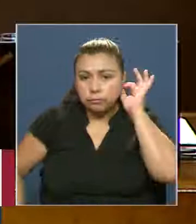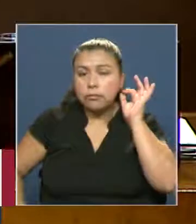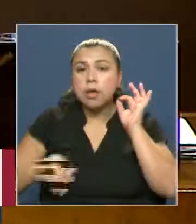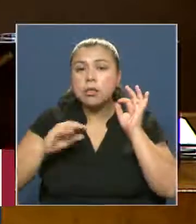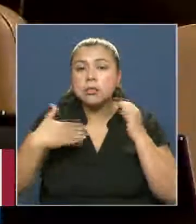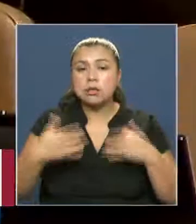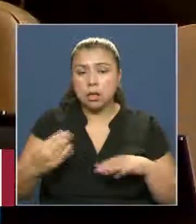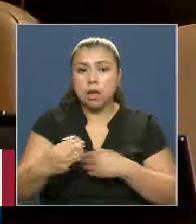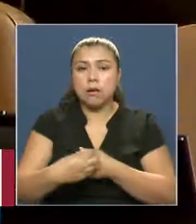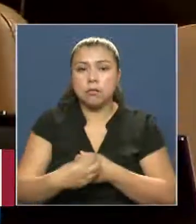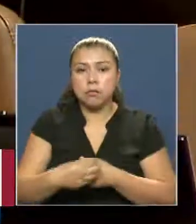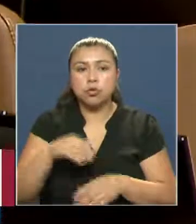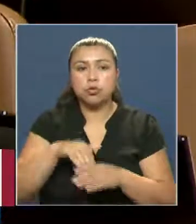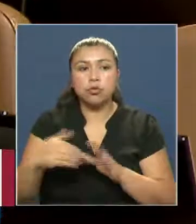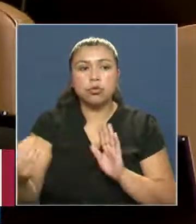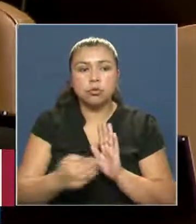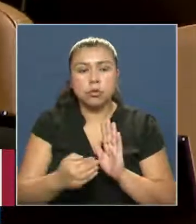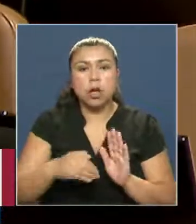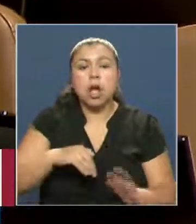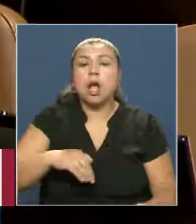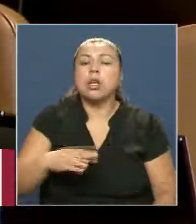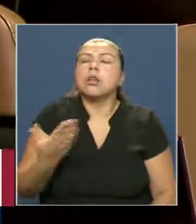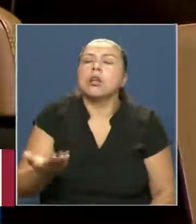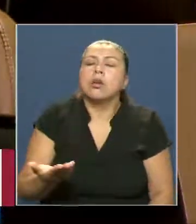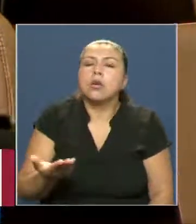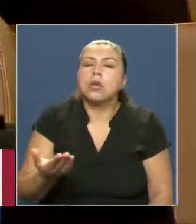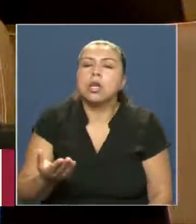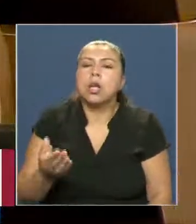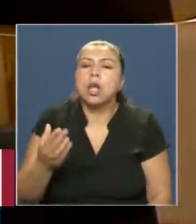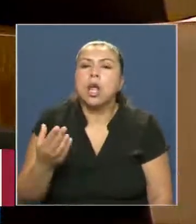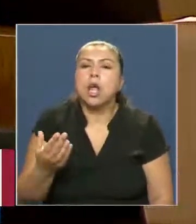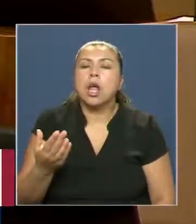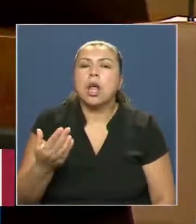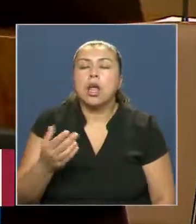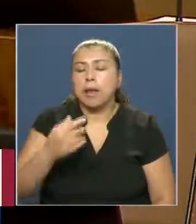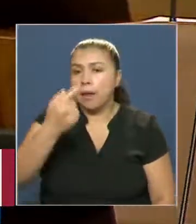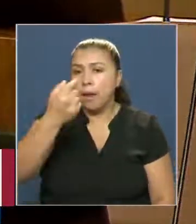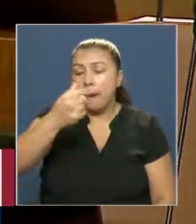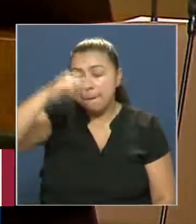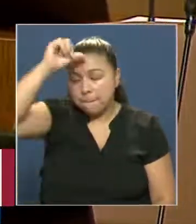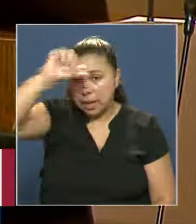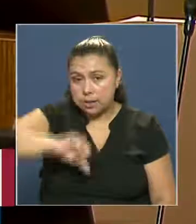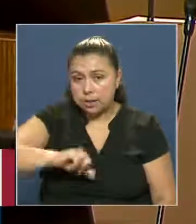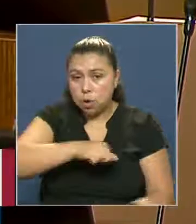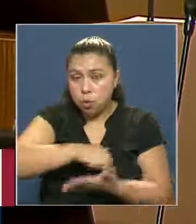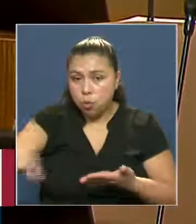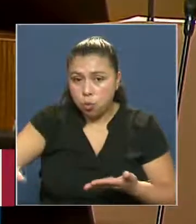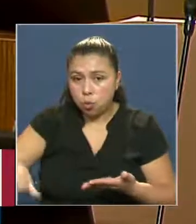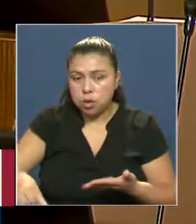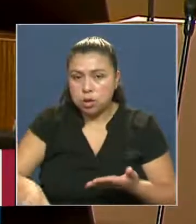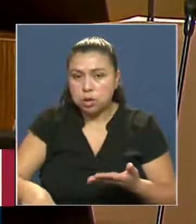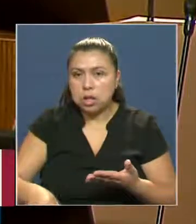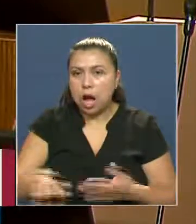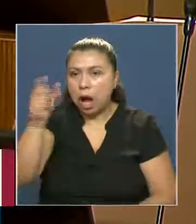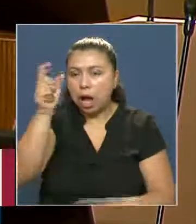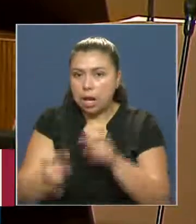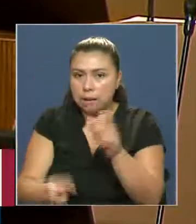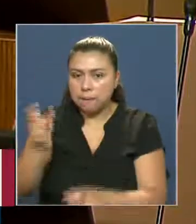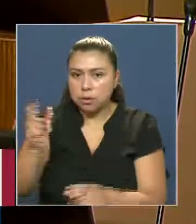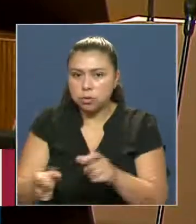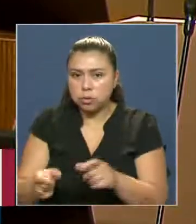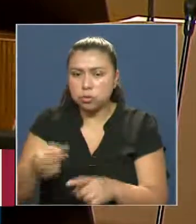favorable a este proyecto de ley, que lo que busca es aplicar una multa a aquellos inescrupulosos que en estas circunstancias